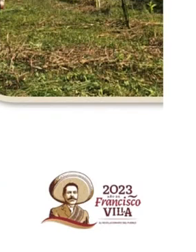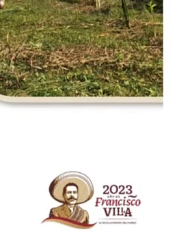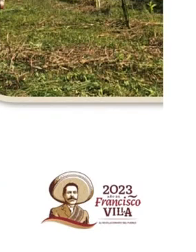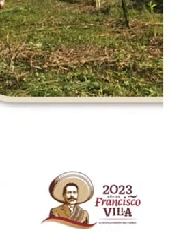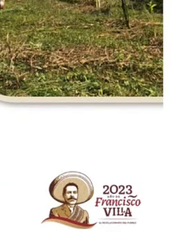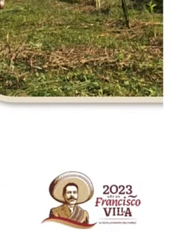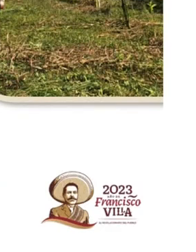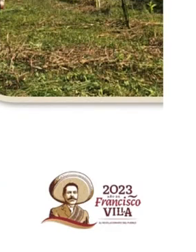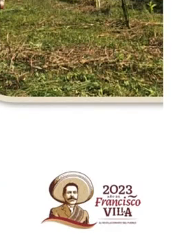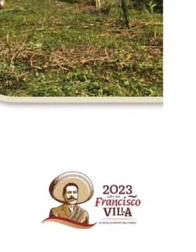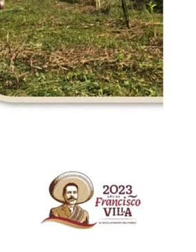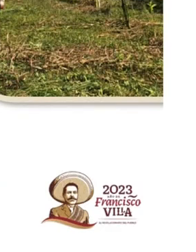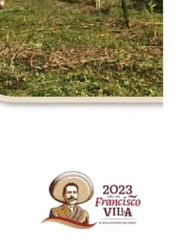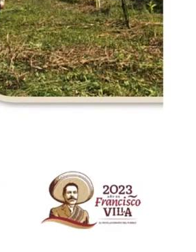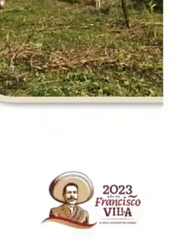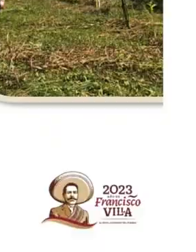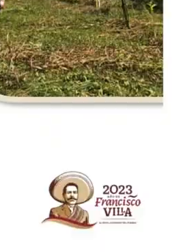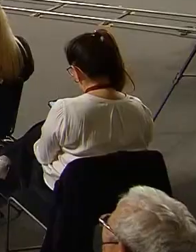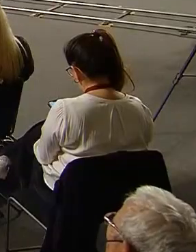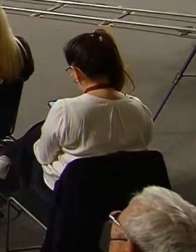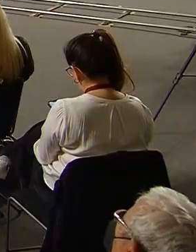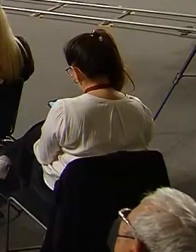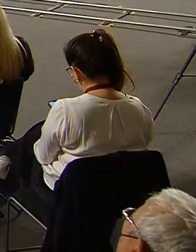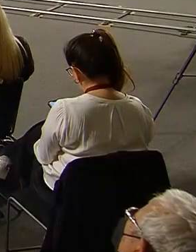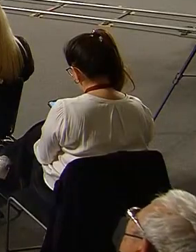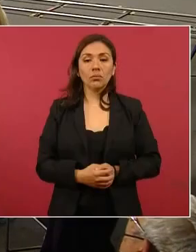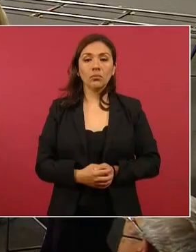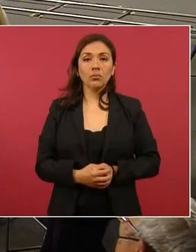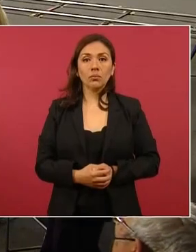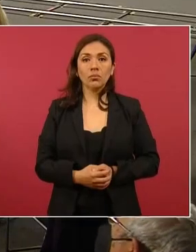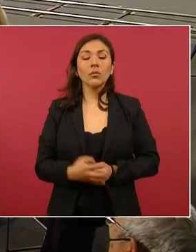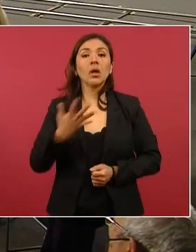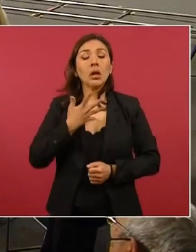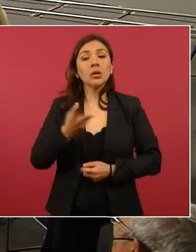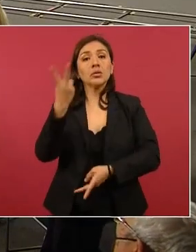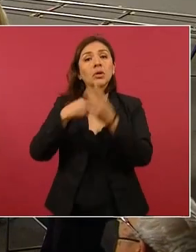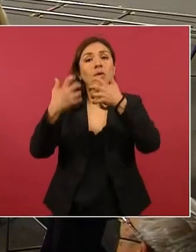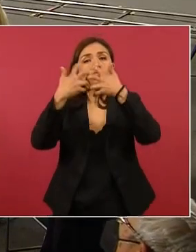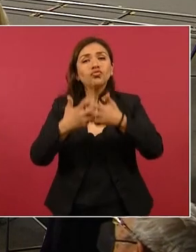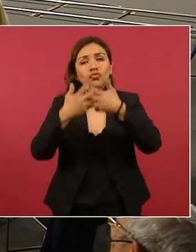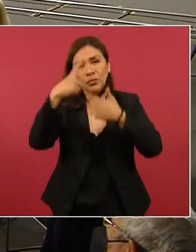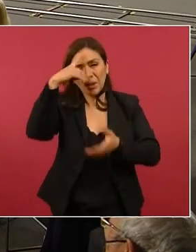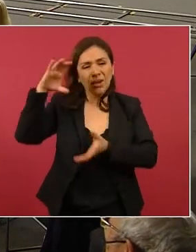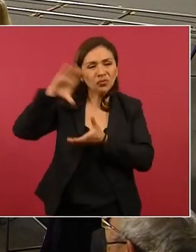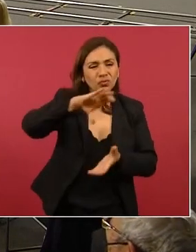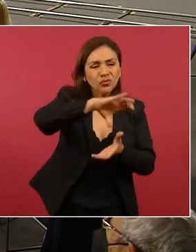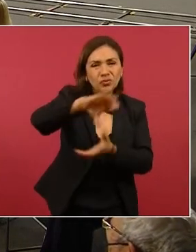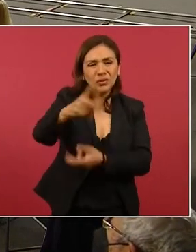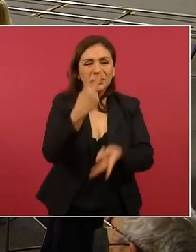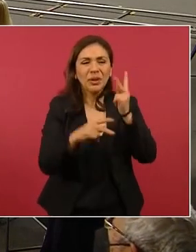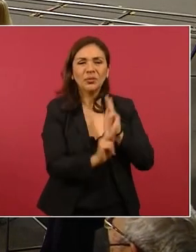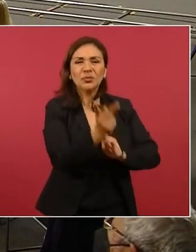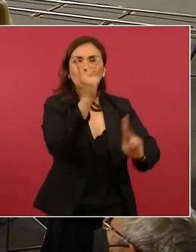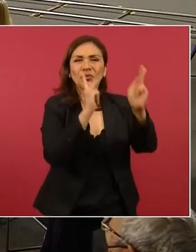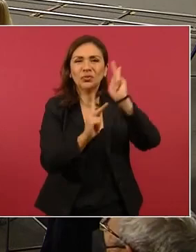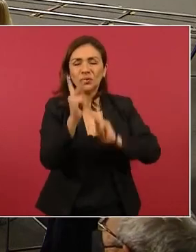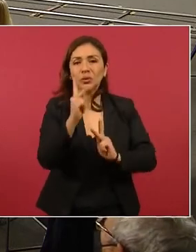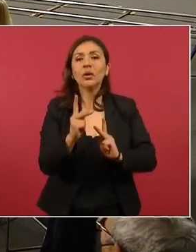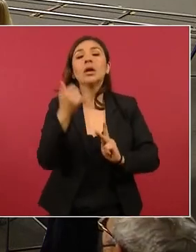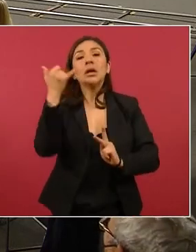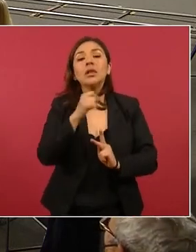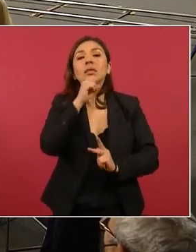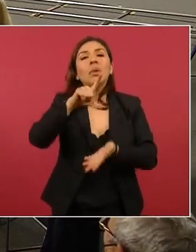producido 1 millón de toneladas de fertilizantes orgánicos y 24 millones de litros de